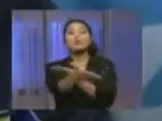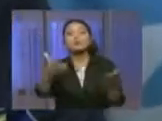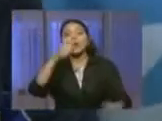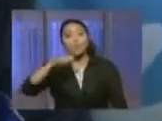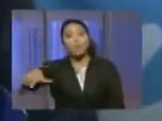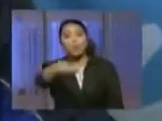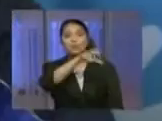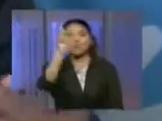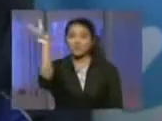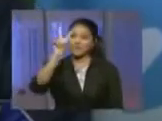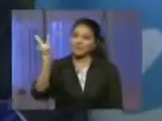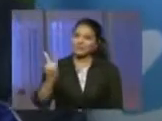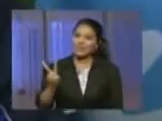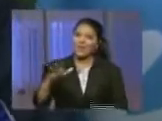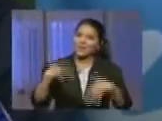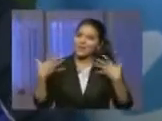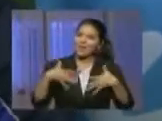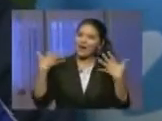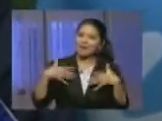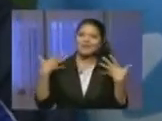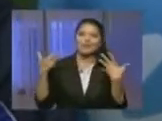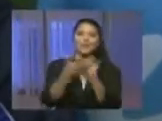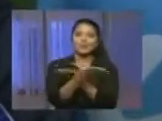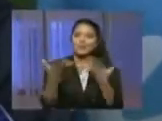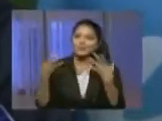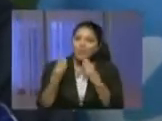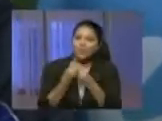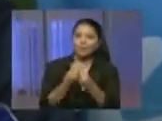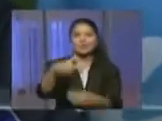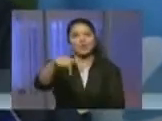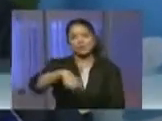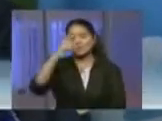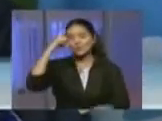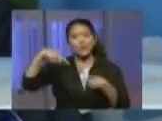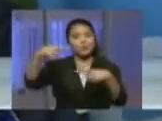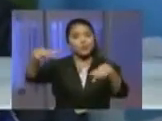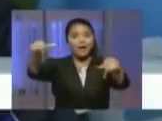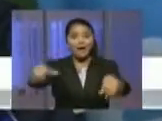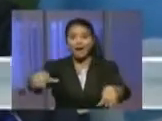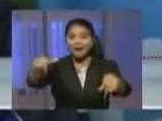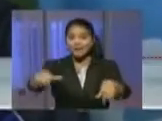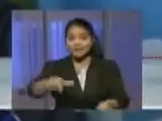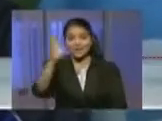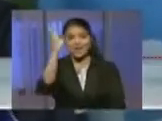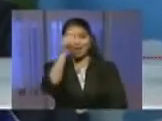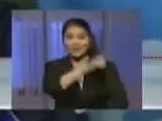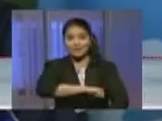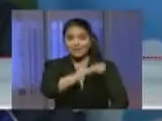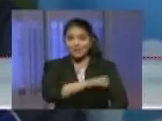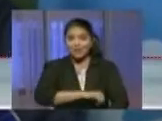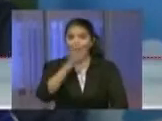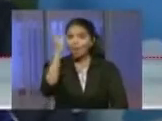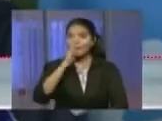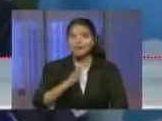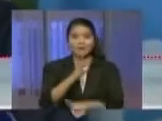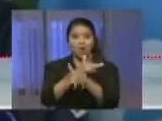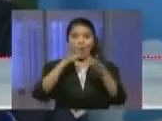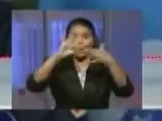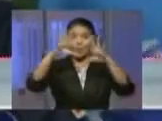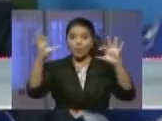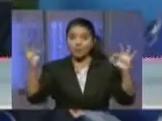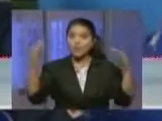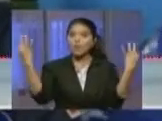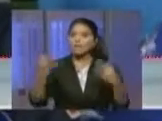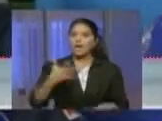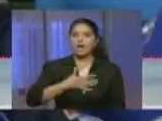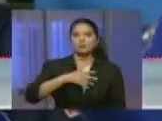venezolano que con alegría nos han venido acompañando durante todos estos días acá en Río de Janeiro en los Juegos Olímpicos efectivamente